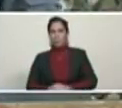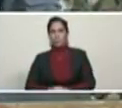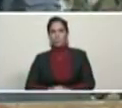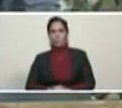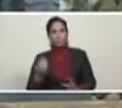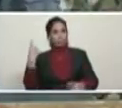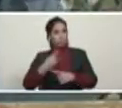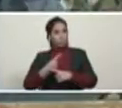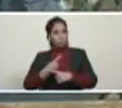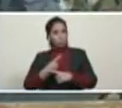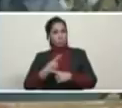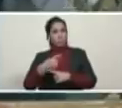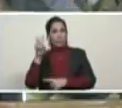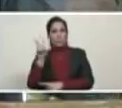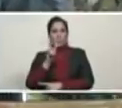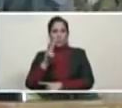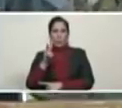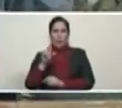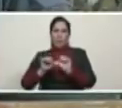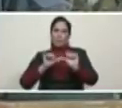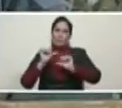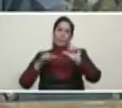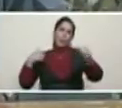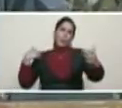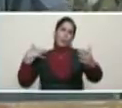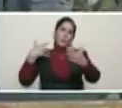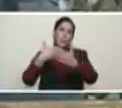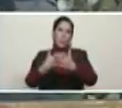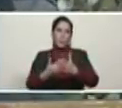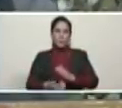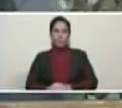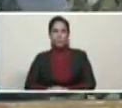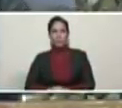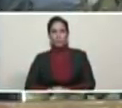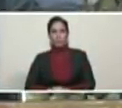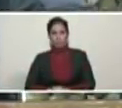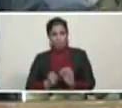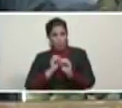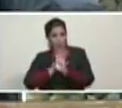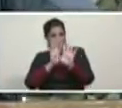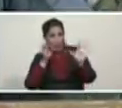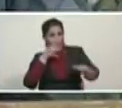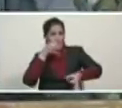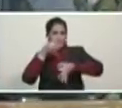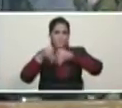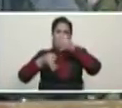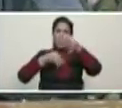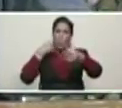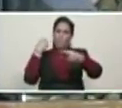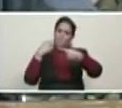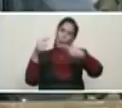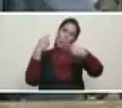ser nuestra Venezuela en los siglos por venir, lo dejó claro en todos los aspectos